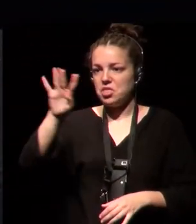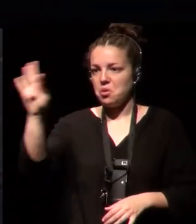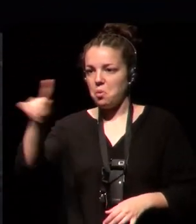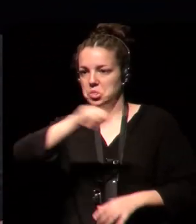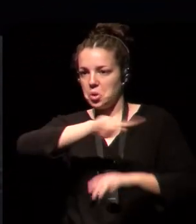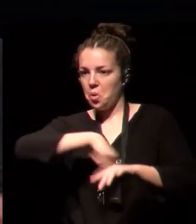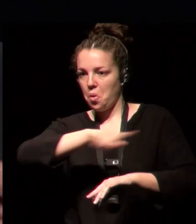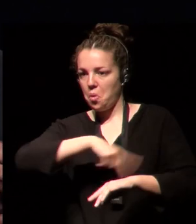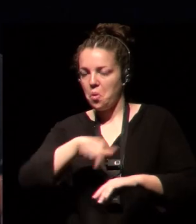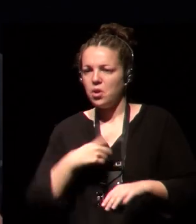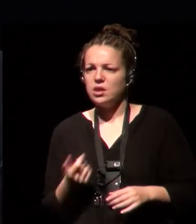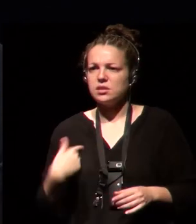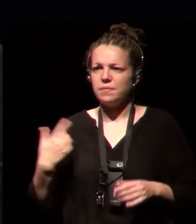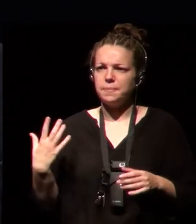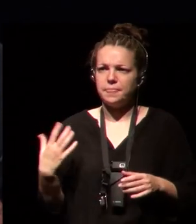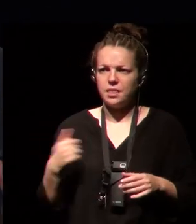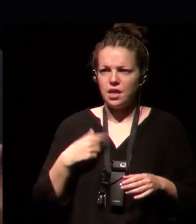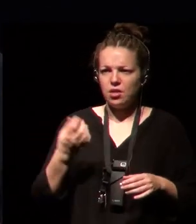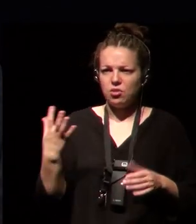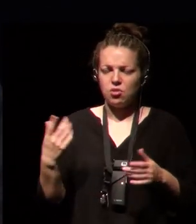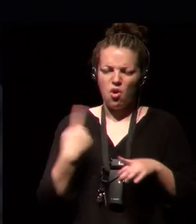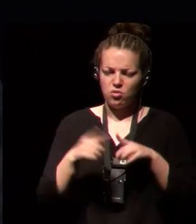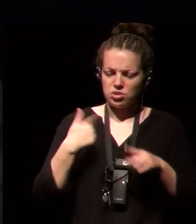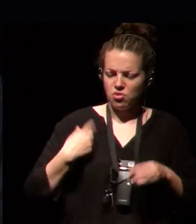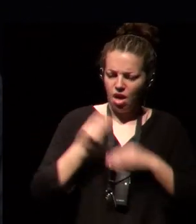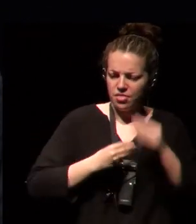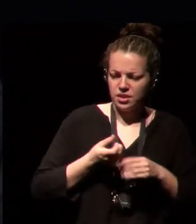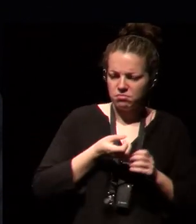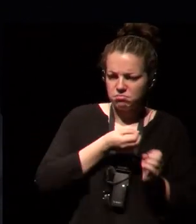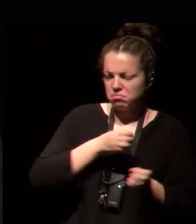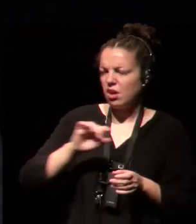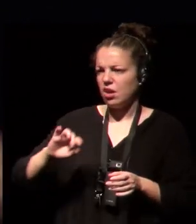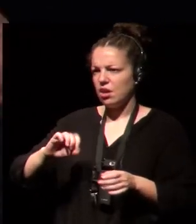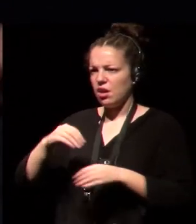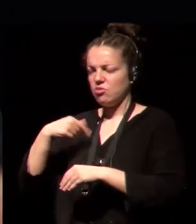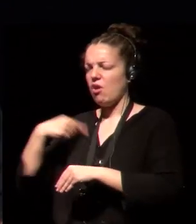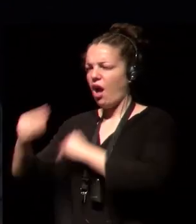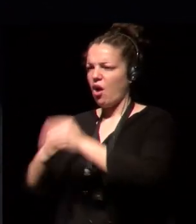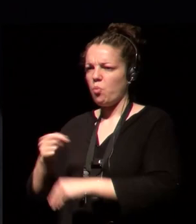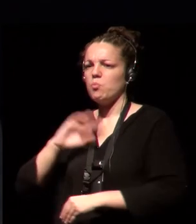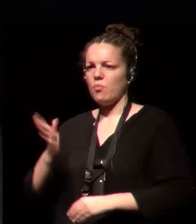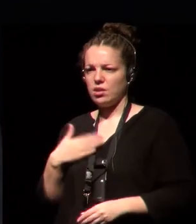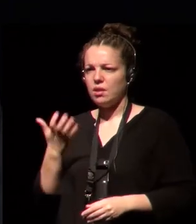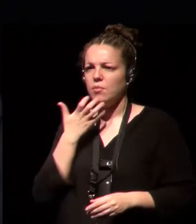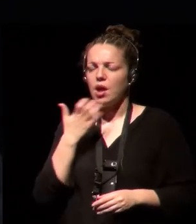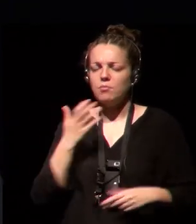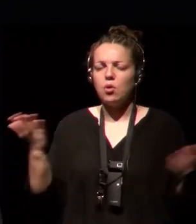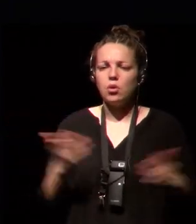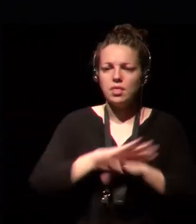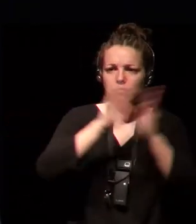mañana. Entonces pensad estas tres cosas, la urgencia mundial, la comunitaria y nuestra necesidad urgente